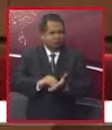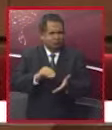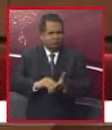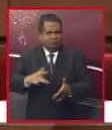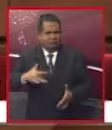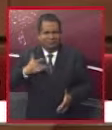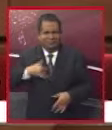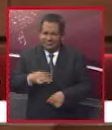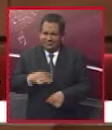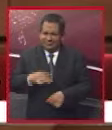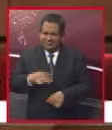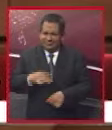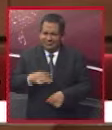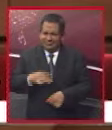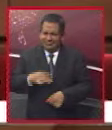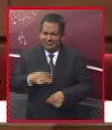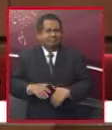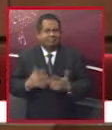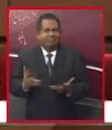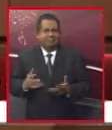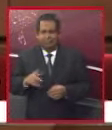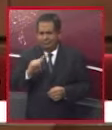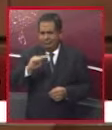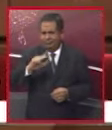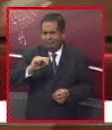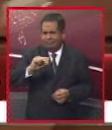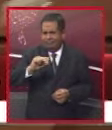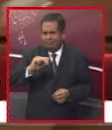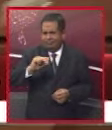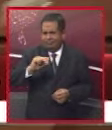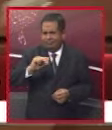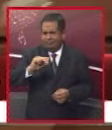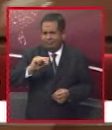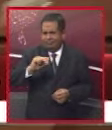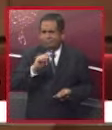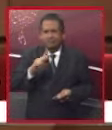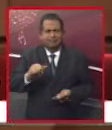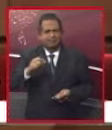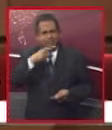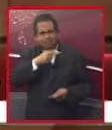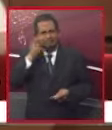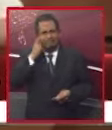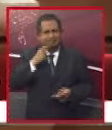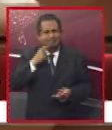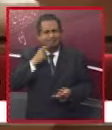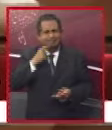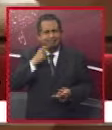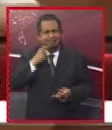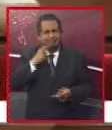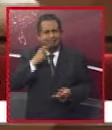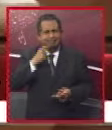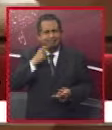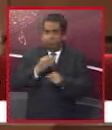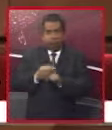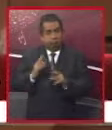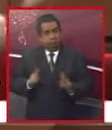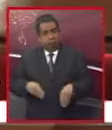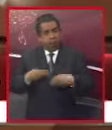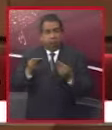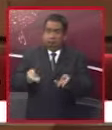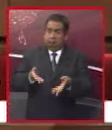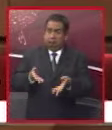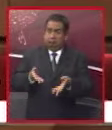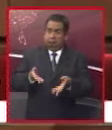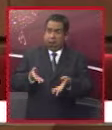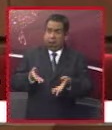Cuando aún se siente en carne viva Tlatlaya y Ayotzinapa, es cuando